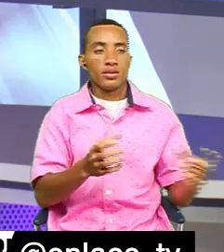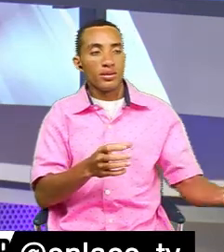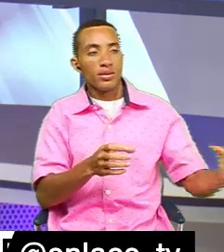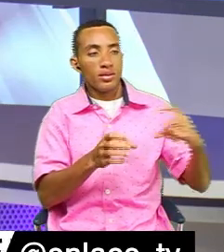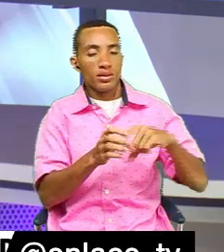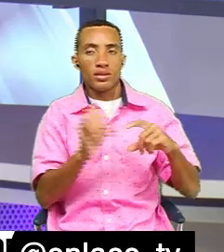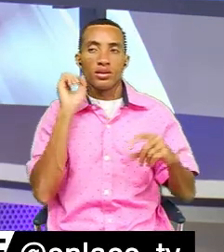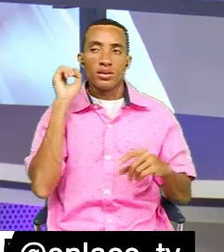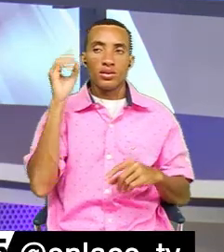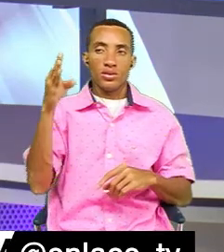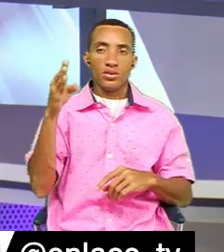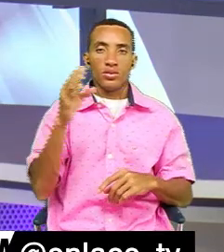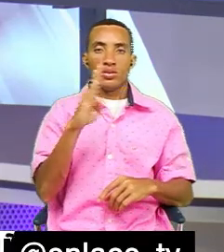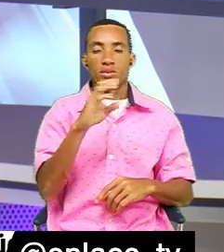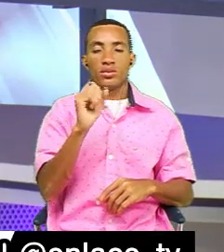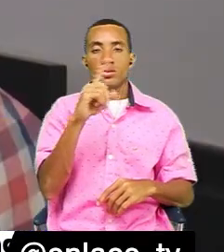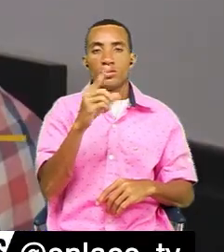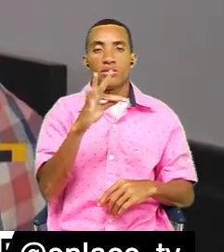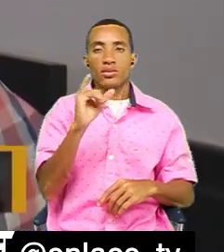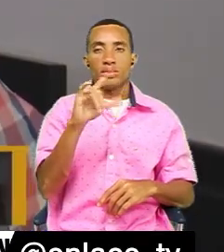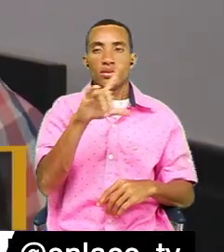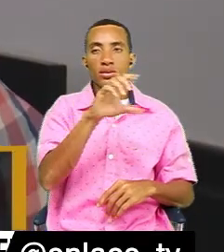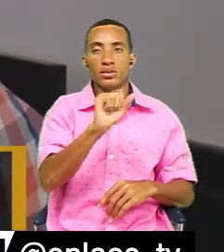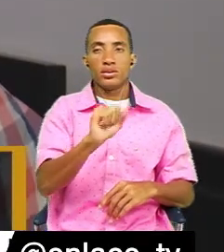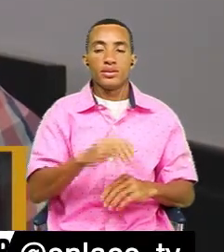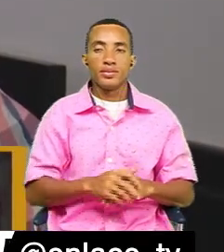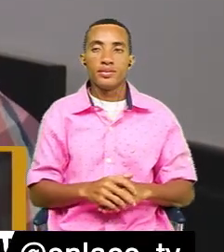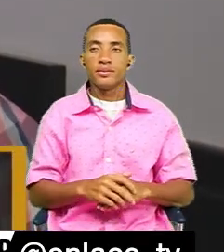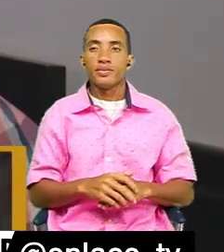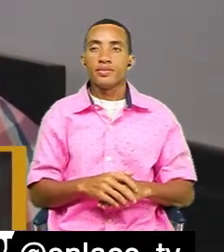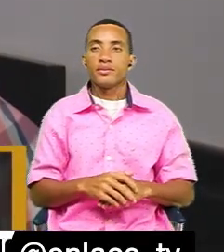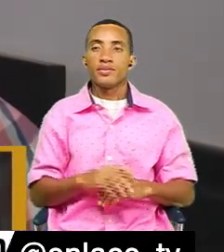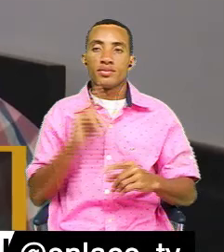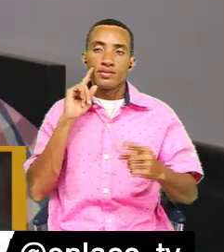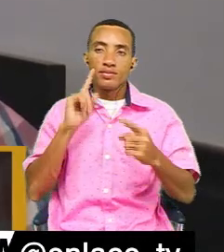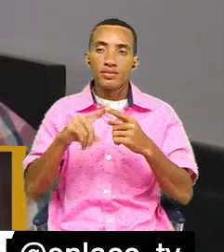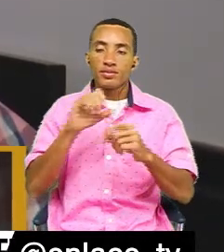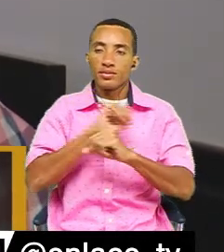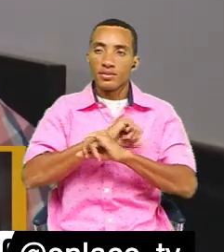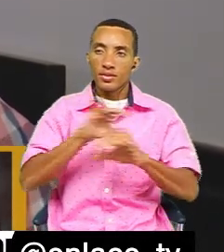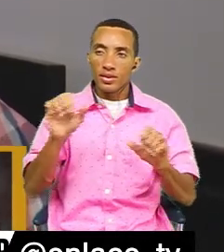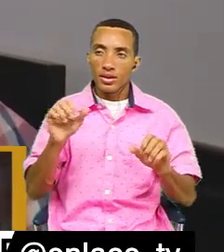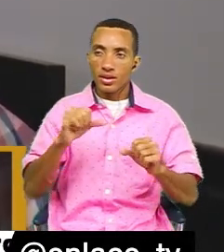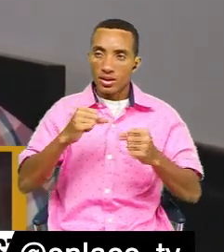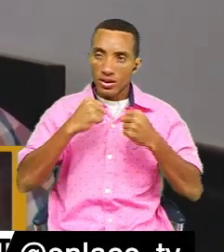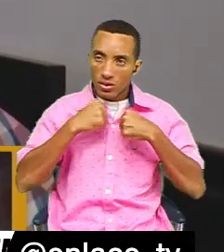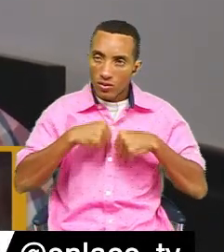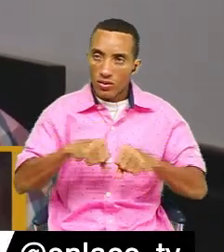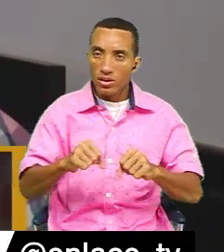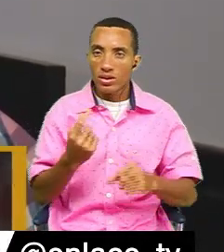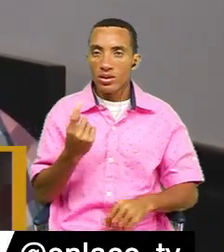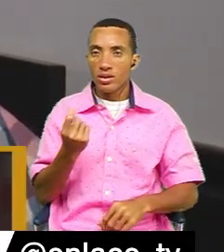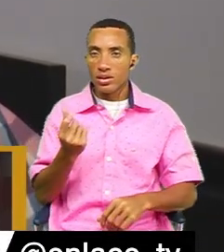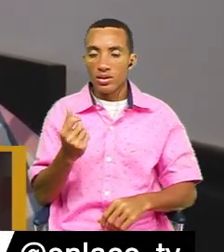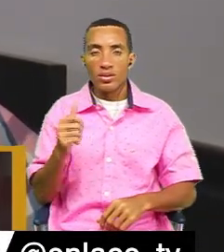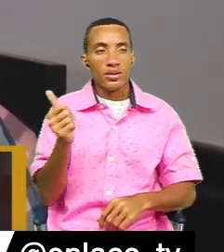de la ciudad de Bucaramanga. Y con ese objetivo claro venimos haciendo un esfuerzo también desde lo económico por los traslados y todo